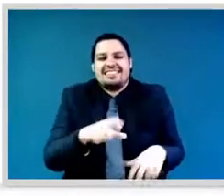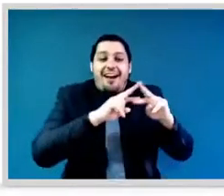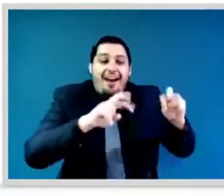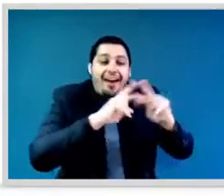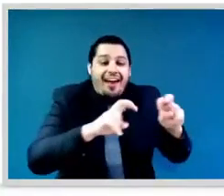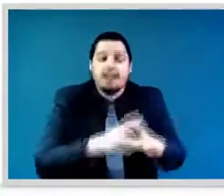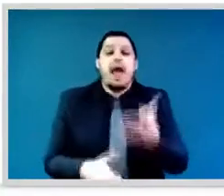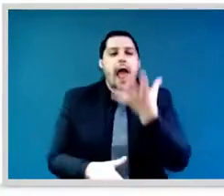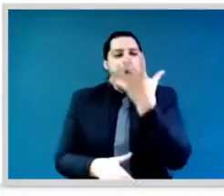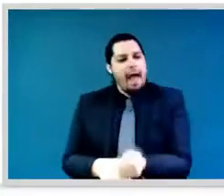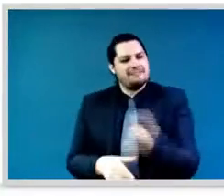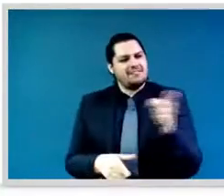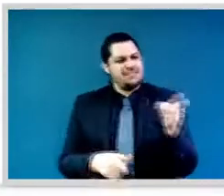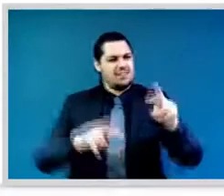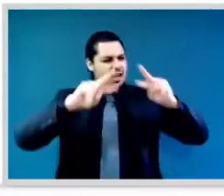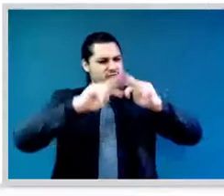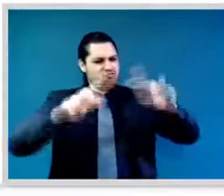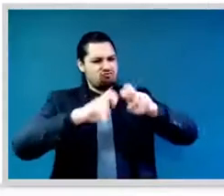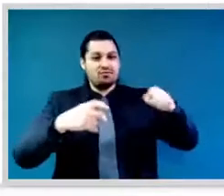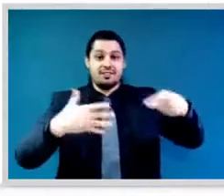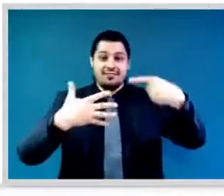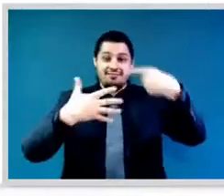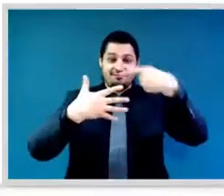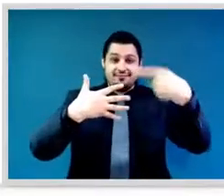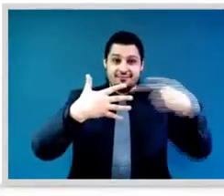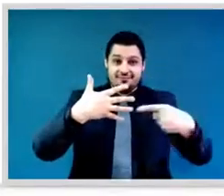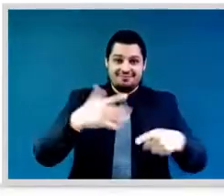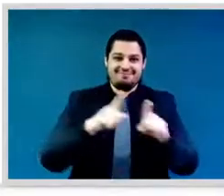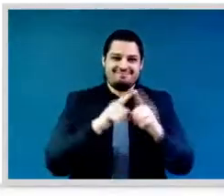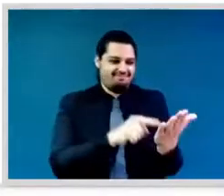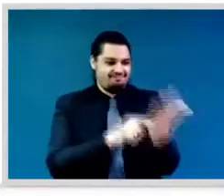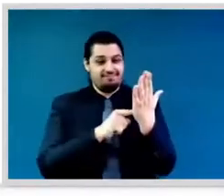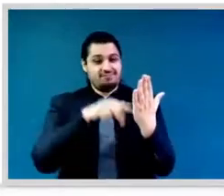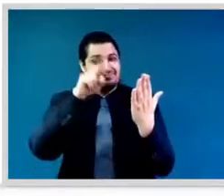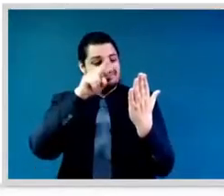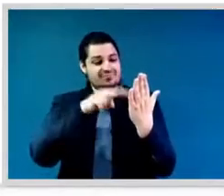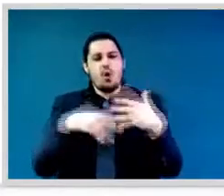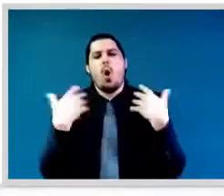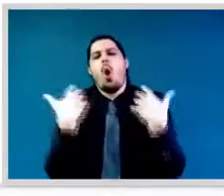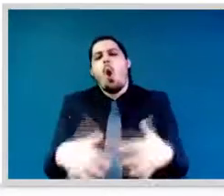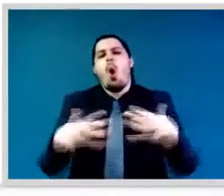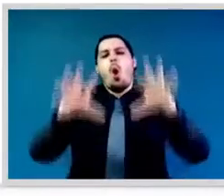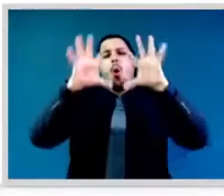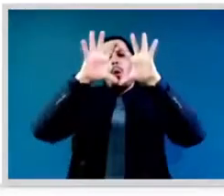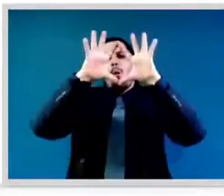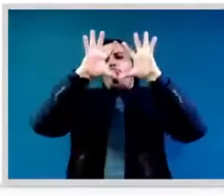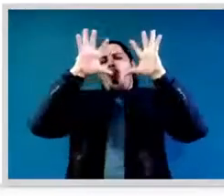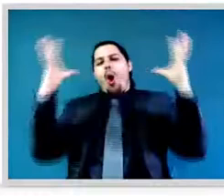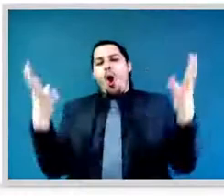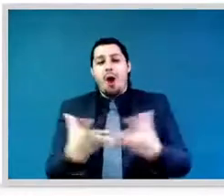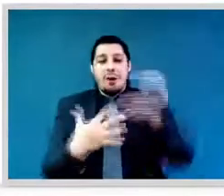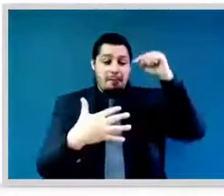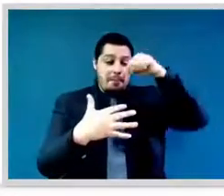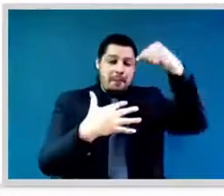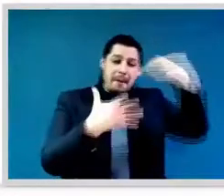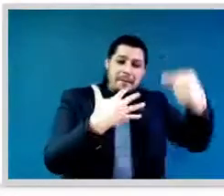visualizar lo que a nivel global con distintas realidades, pero